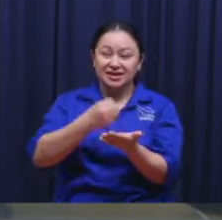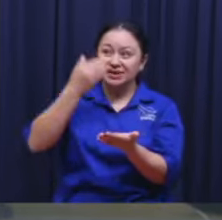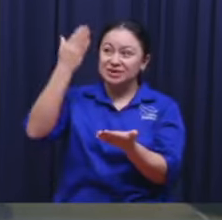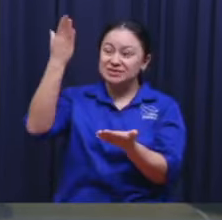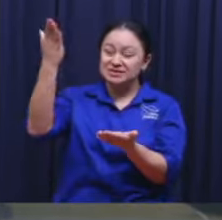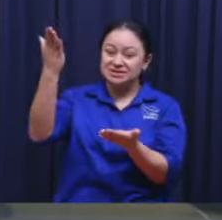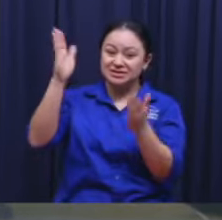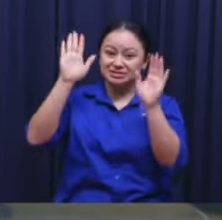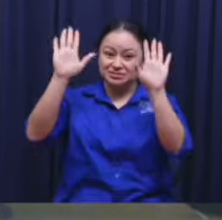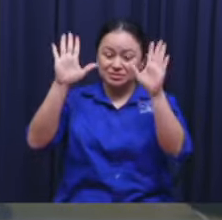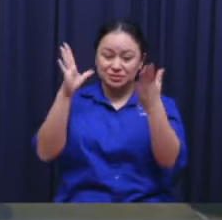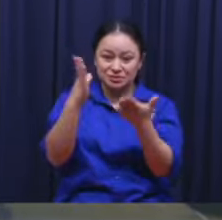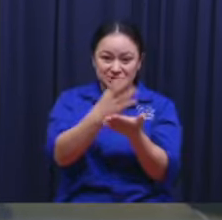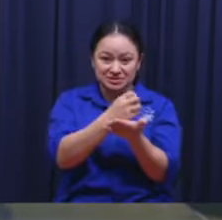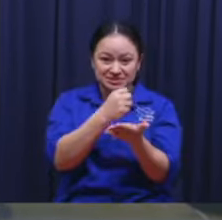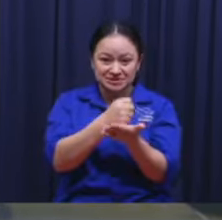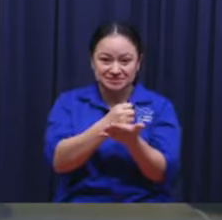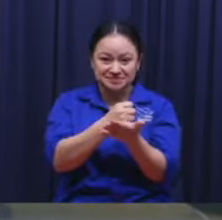¿Verdad?